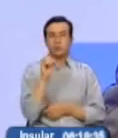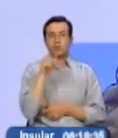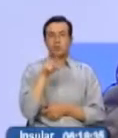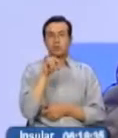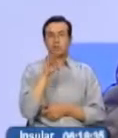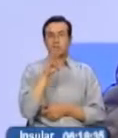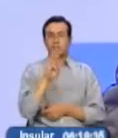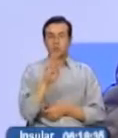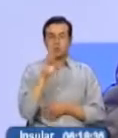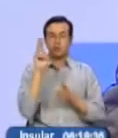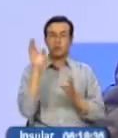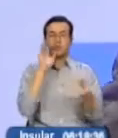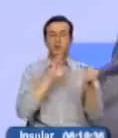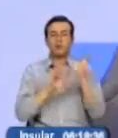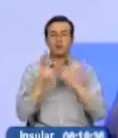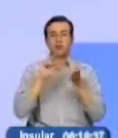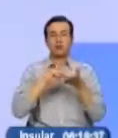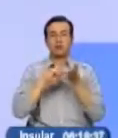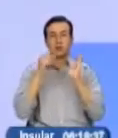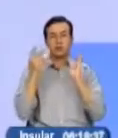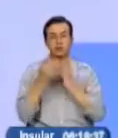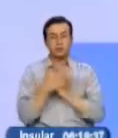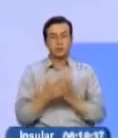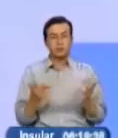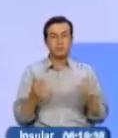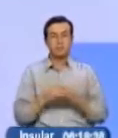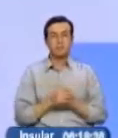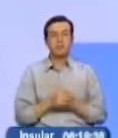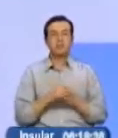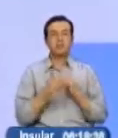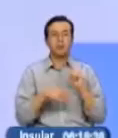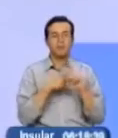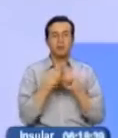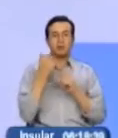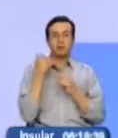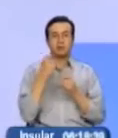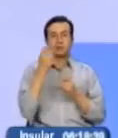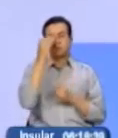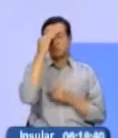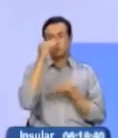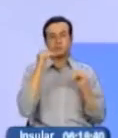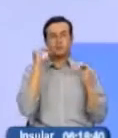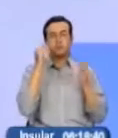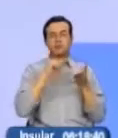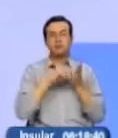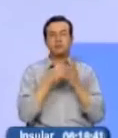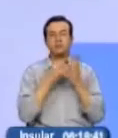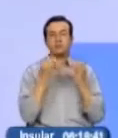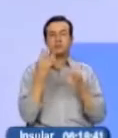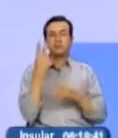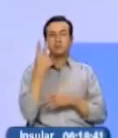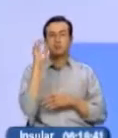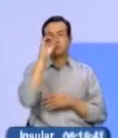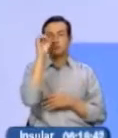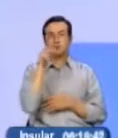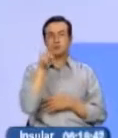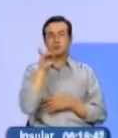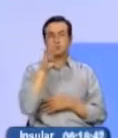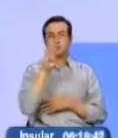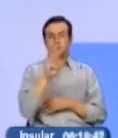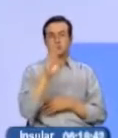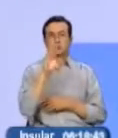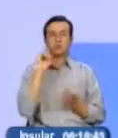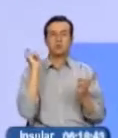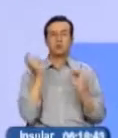del PIB en ciencia y tecnología, más allá de lo que se invierte en educación superior, estamos llegando al 2% del PIB, que